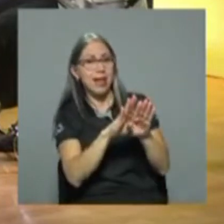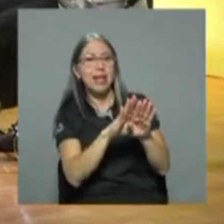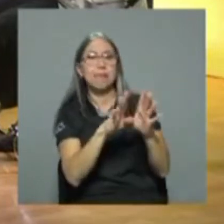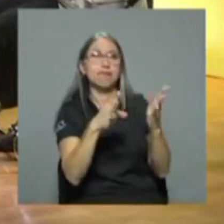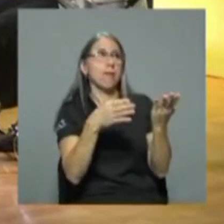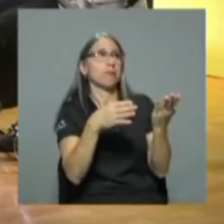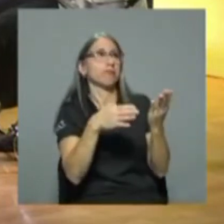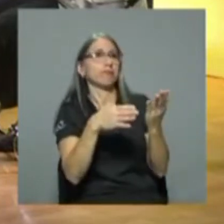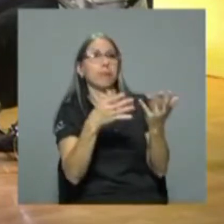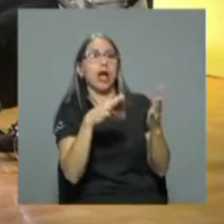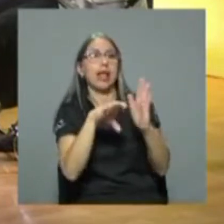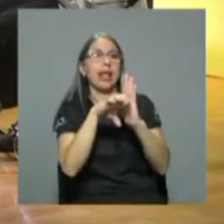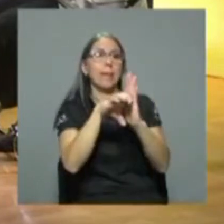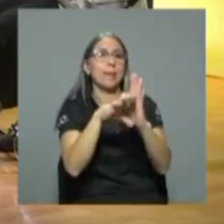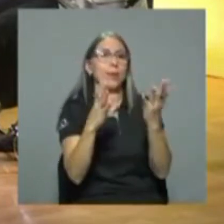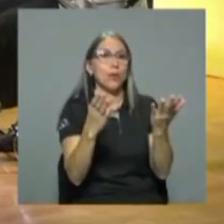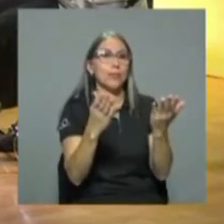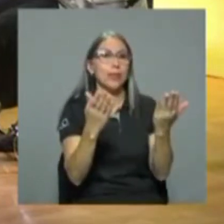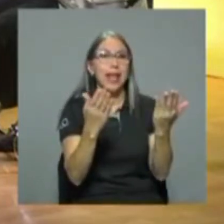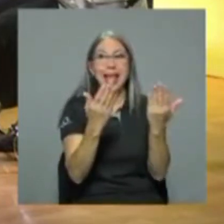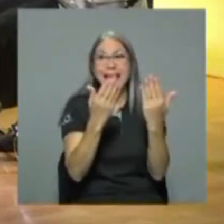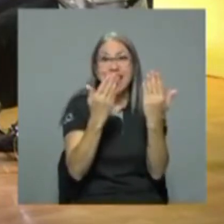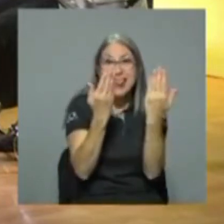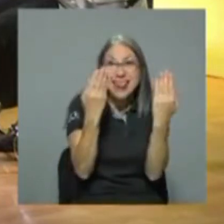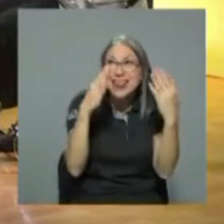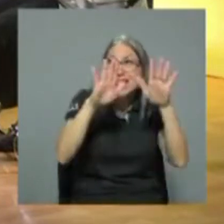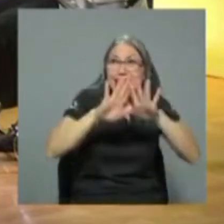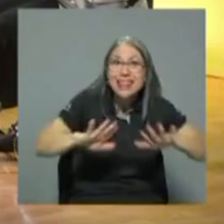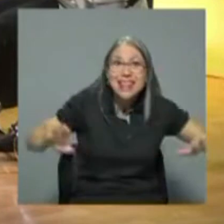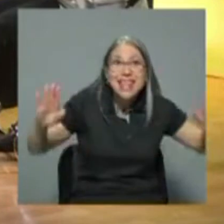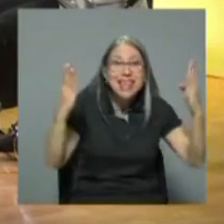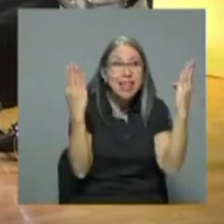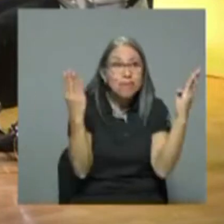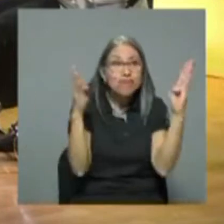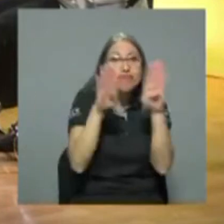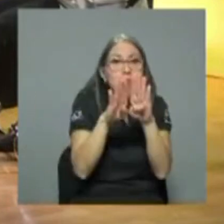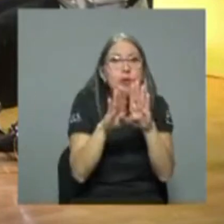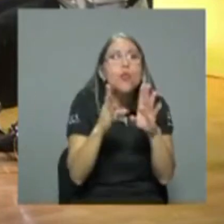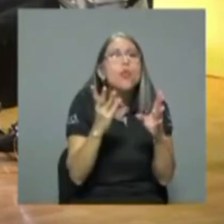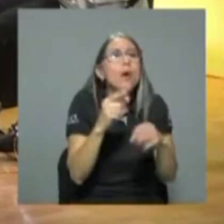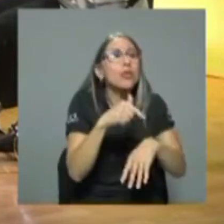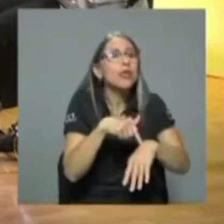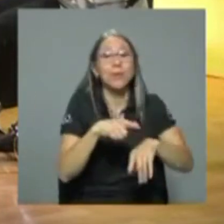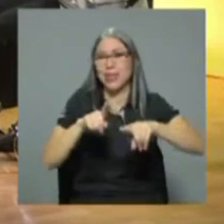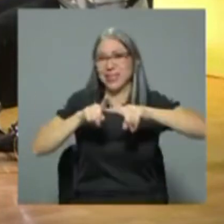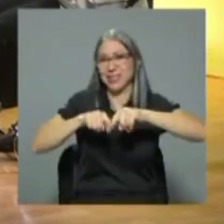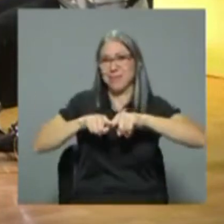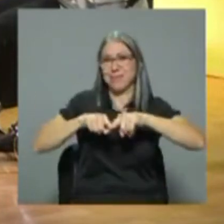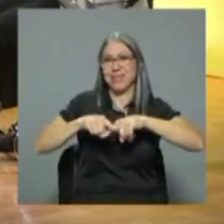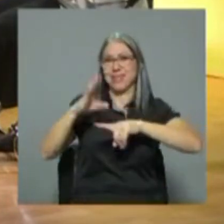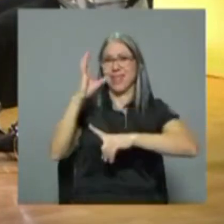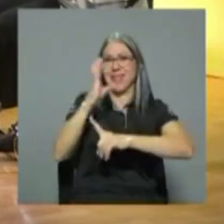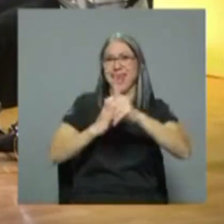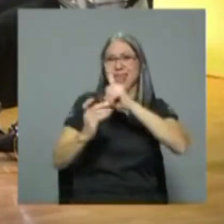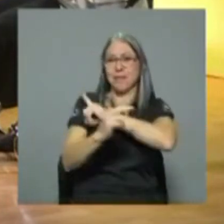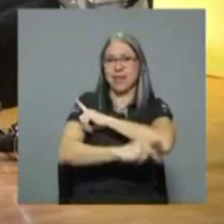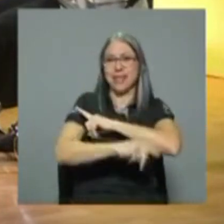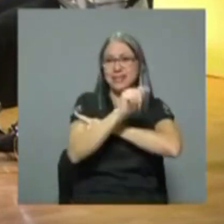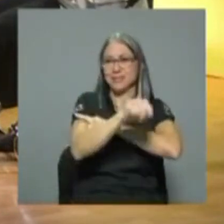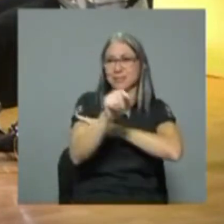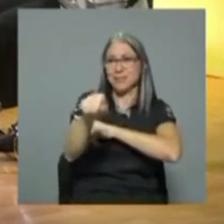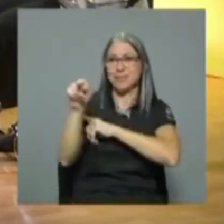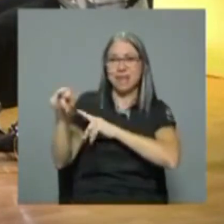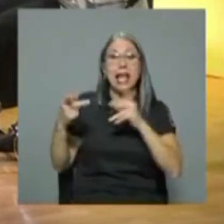digamos, de la puerta de la tienda? Varía por país. En el caso de Costa Rica fue, vamos a ver, fue